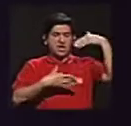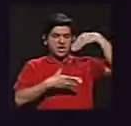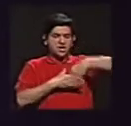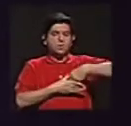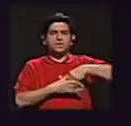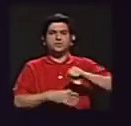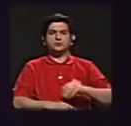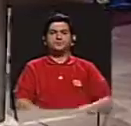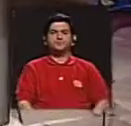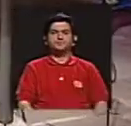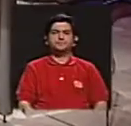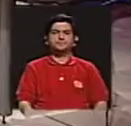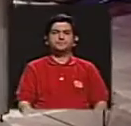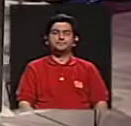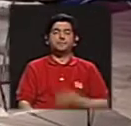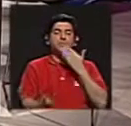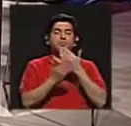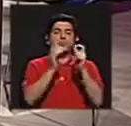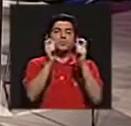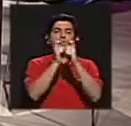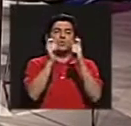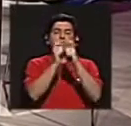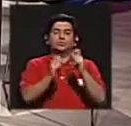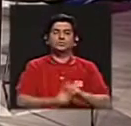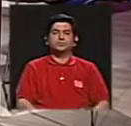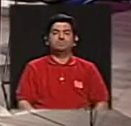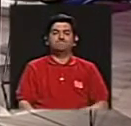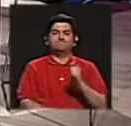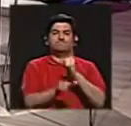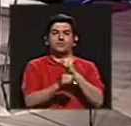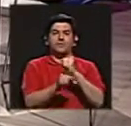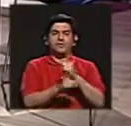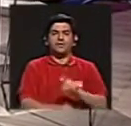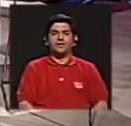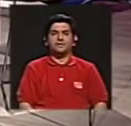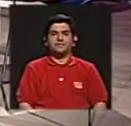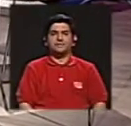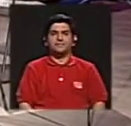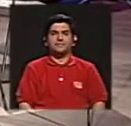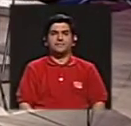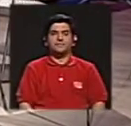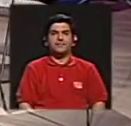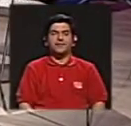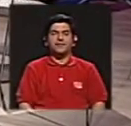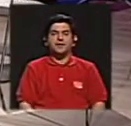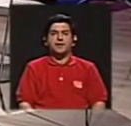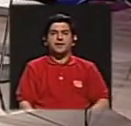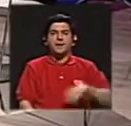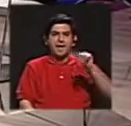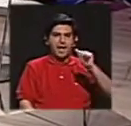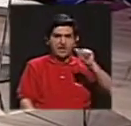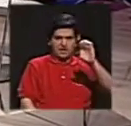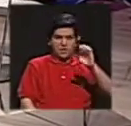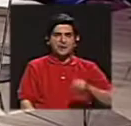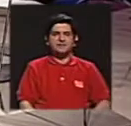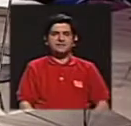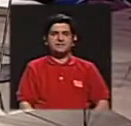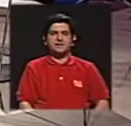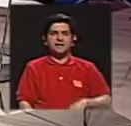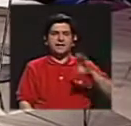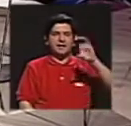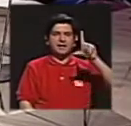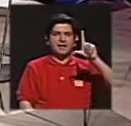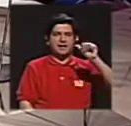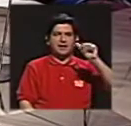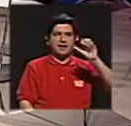internamente, claro, ¿verdad? Claro, buen punto. Efectivamente. Anita, Claroscuro, bueno, es un ejemplo de un proyecto que